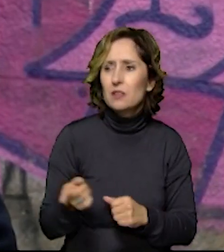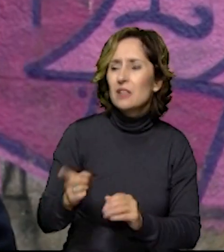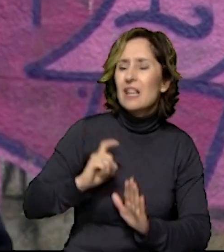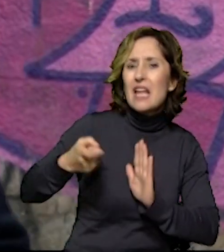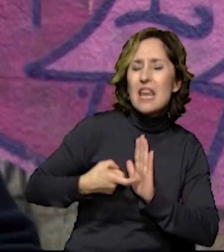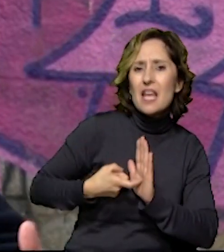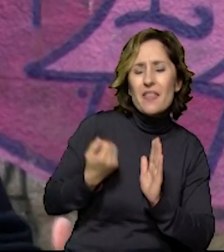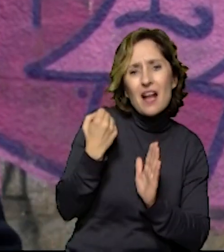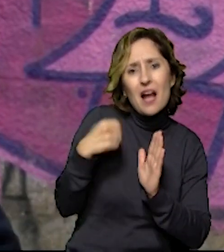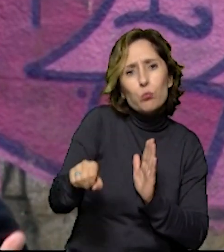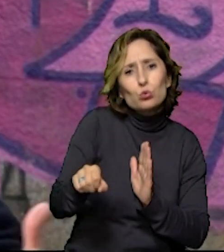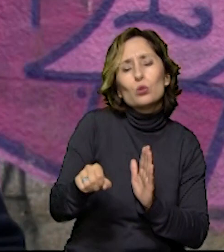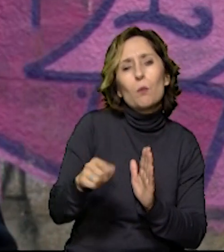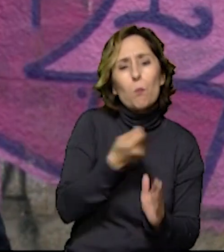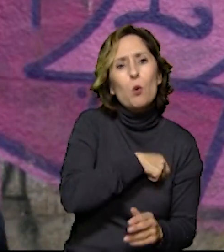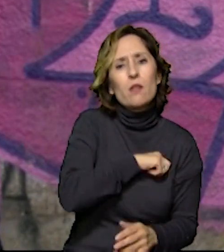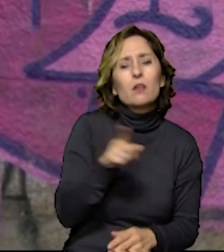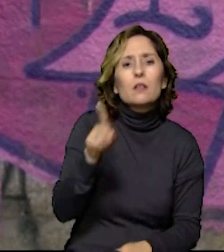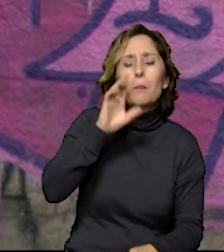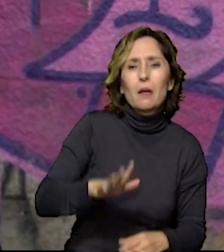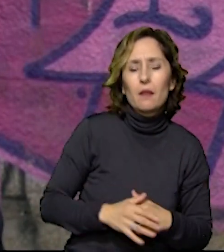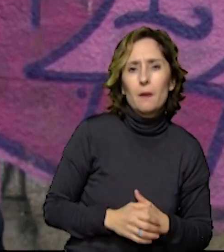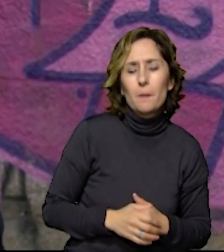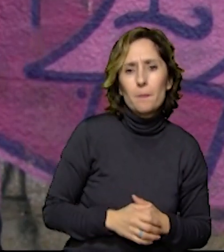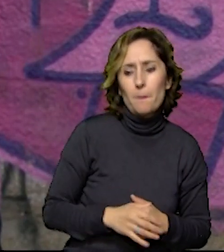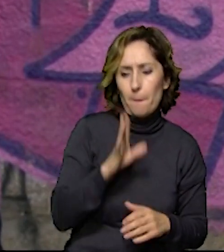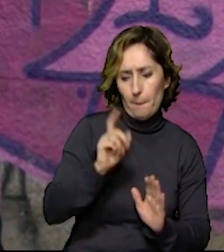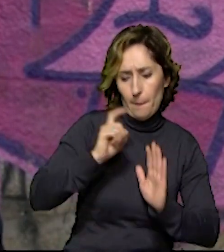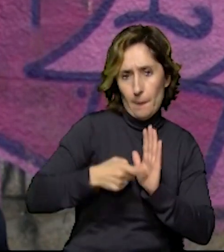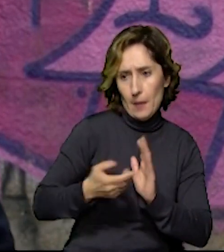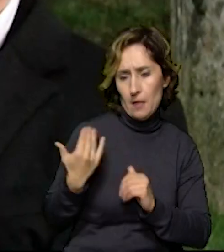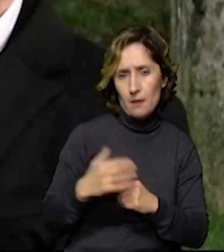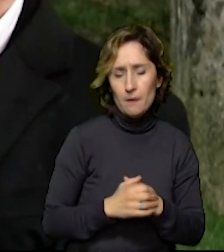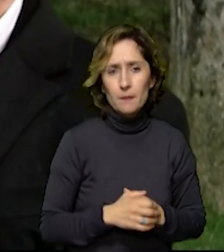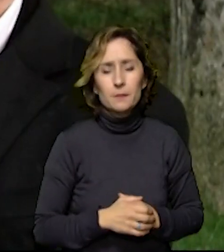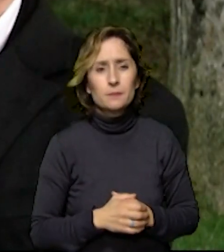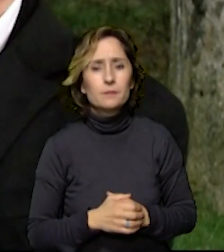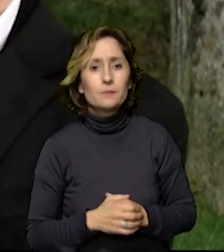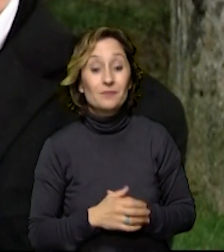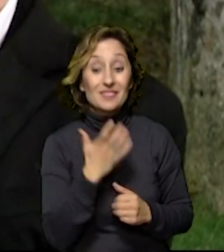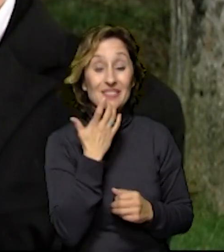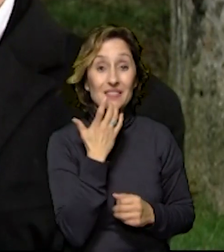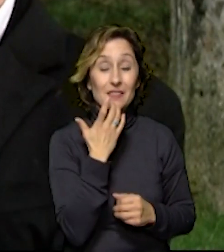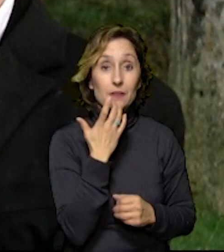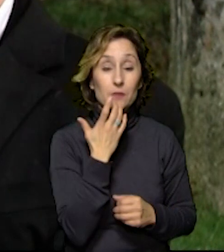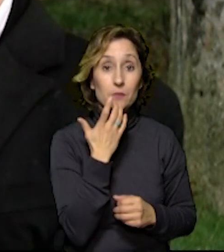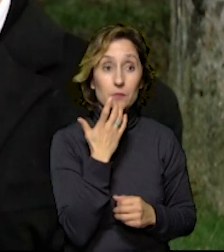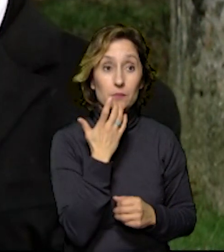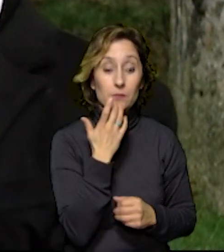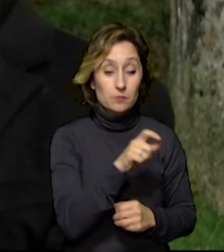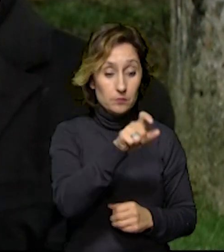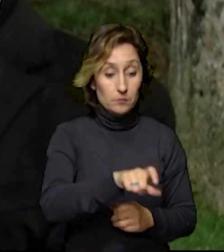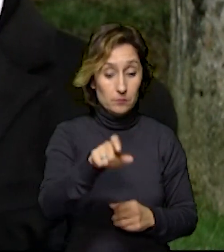abusos policiales y lo que ha pasado, la polémica en torno a esa legislación? Si hay unas víctimas que no